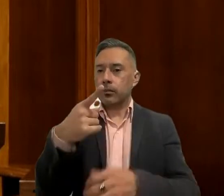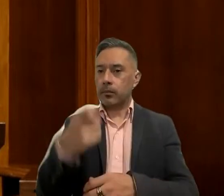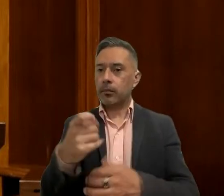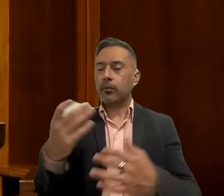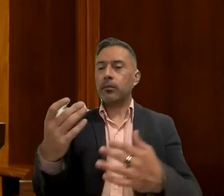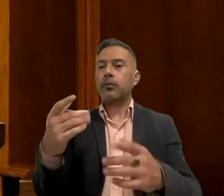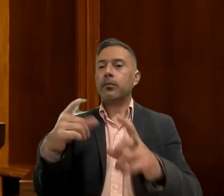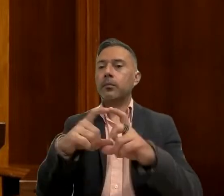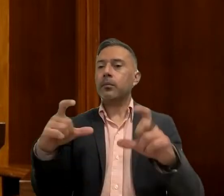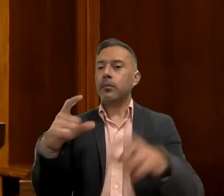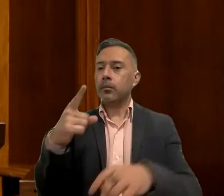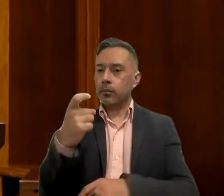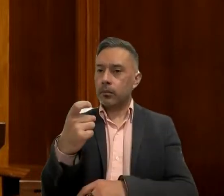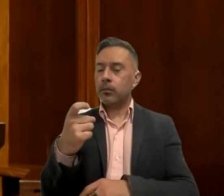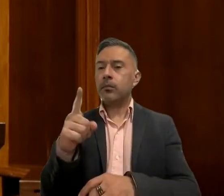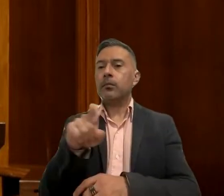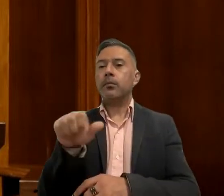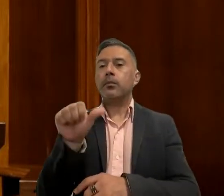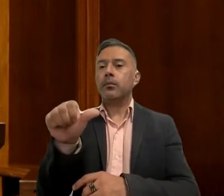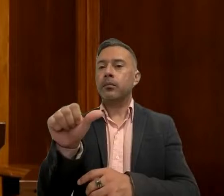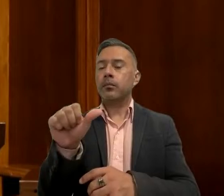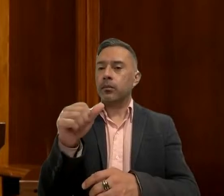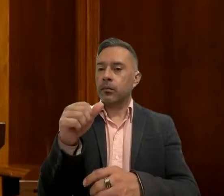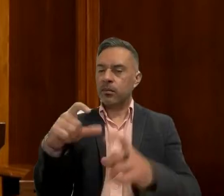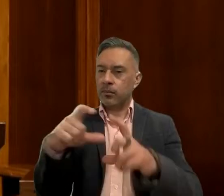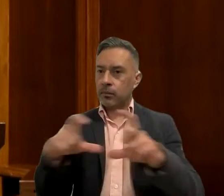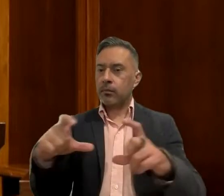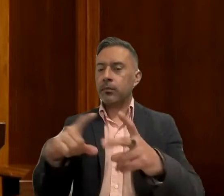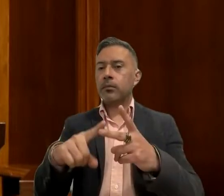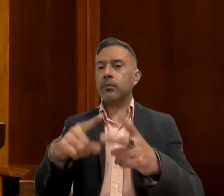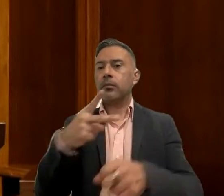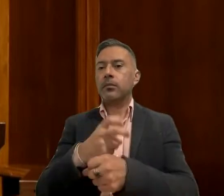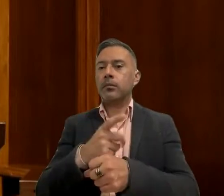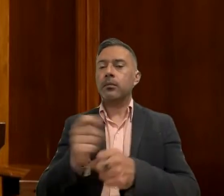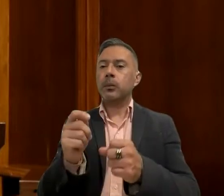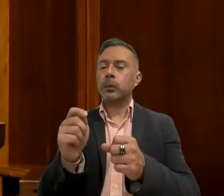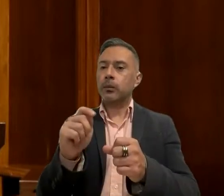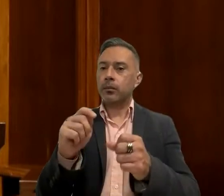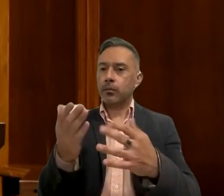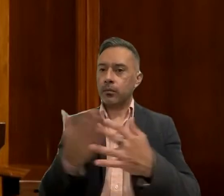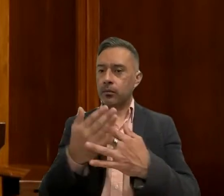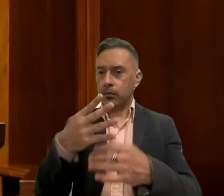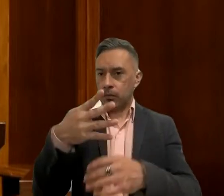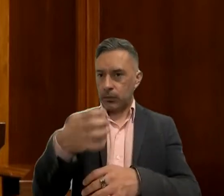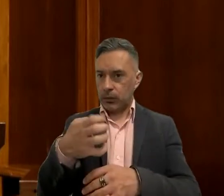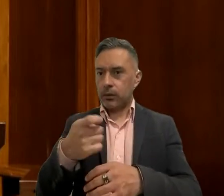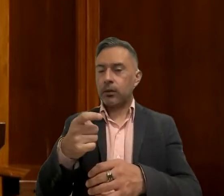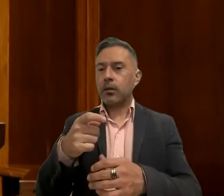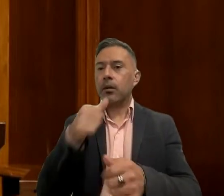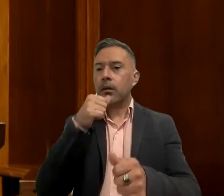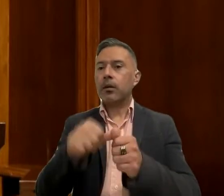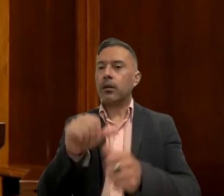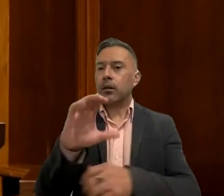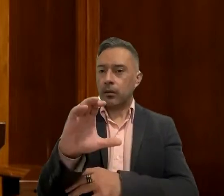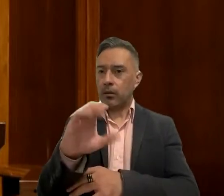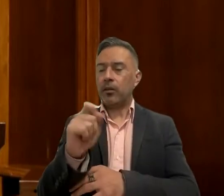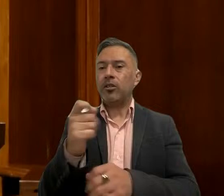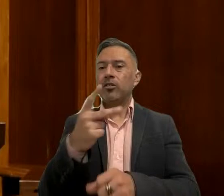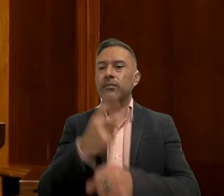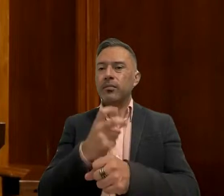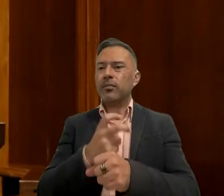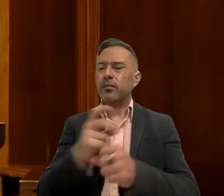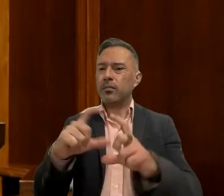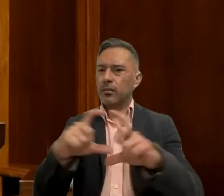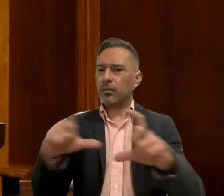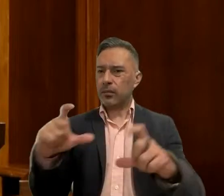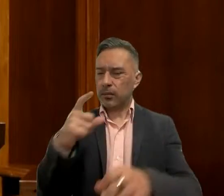primero, 116, párrafo segundo, fracciones primera, párrafo cuarto, inciso C y segundo, párrafo segundo